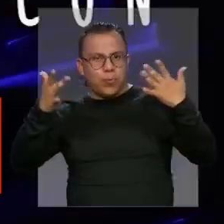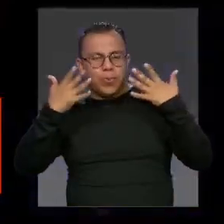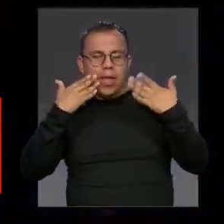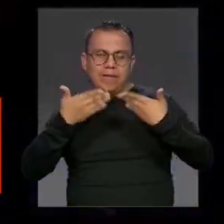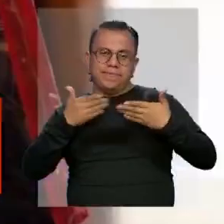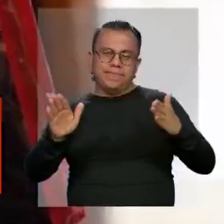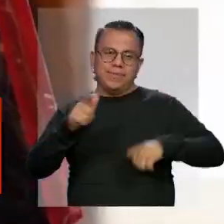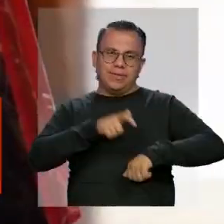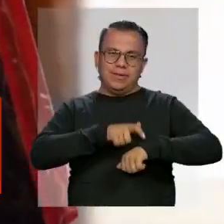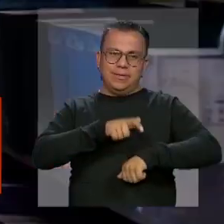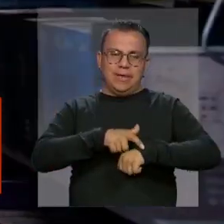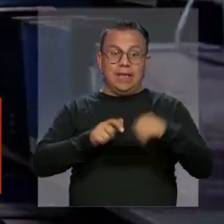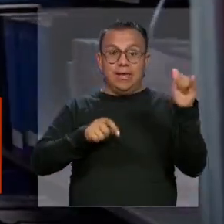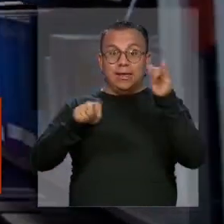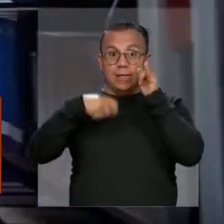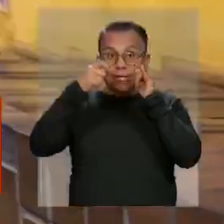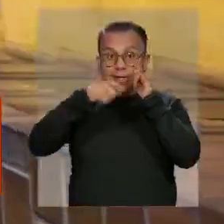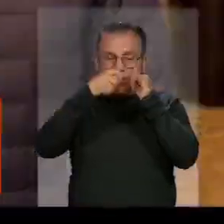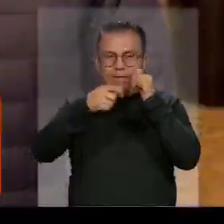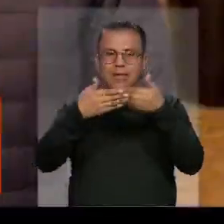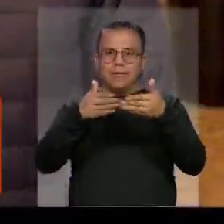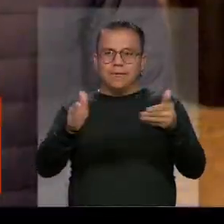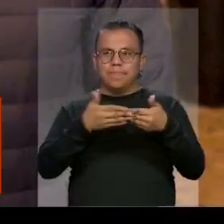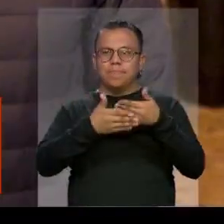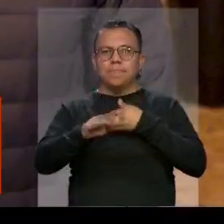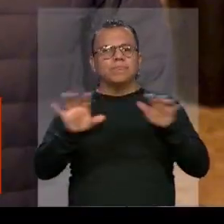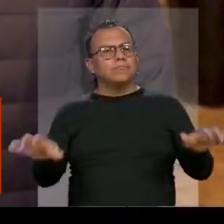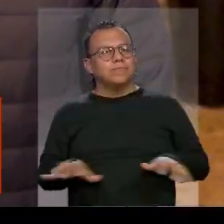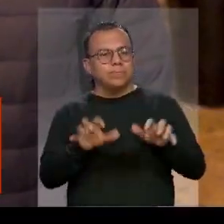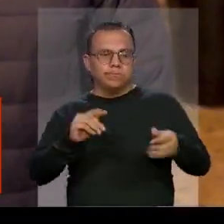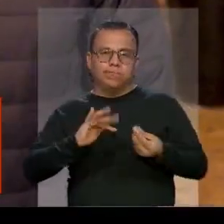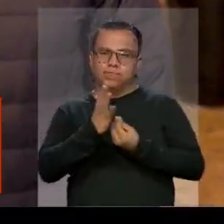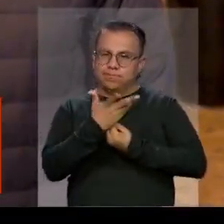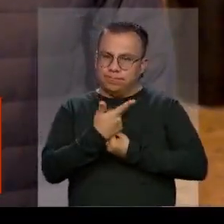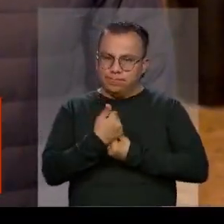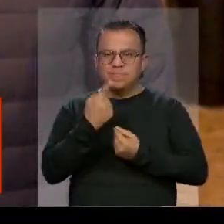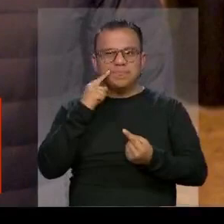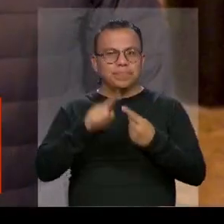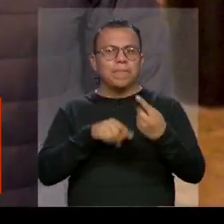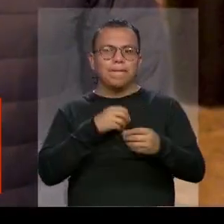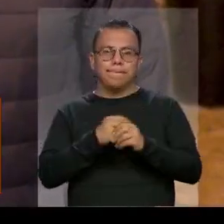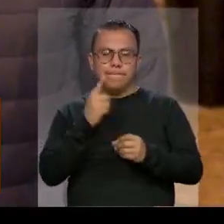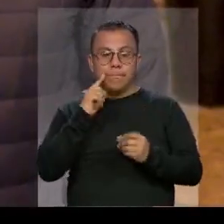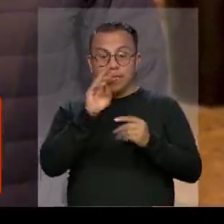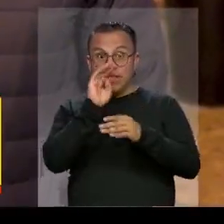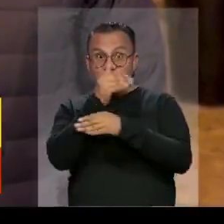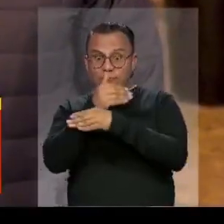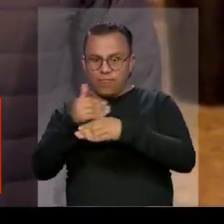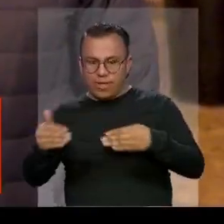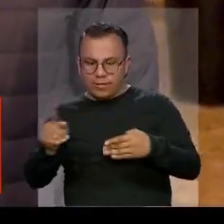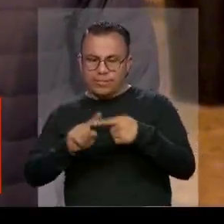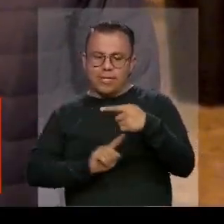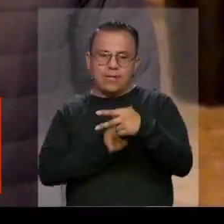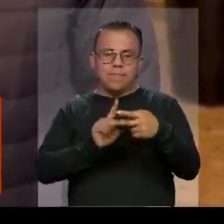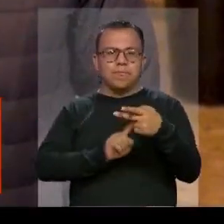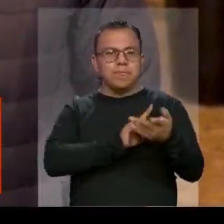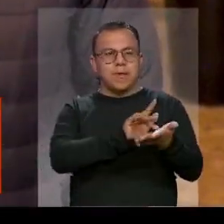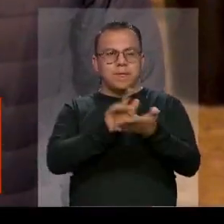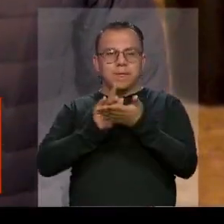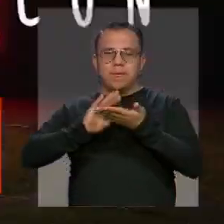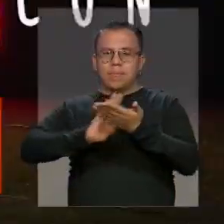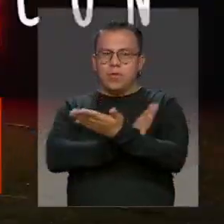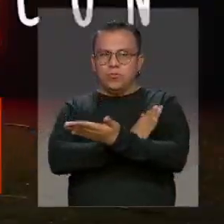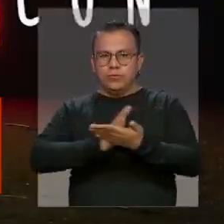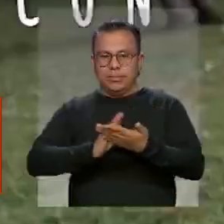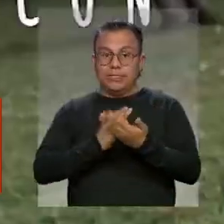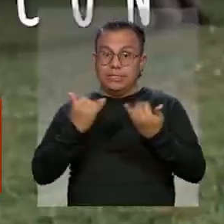apertura al evento con Cinemateca Rodante y actividades artísticas. Para la primera infancia también tendremos presentaciones